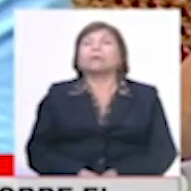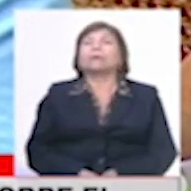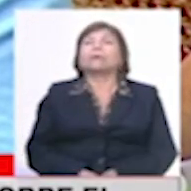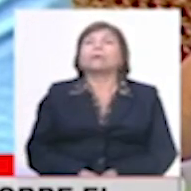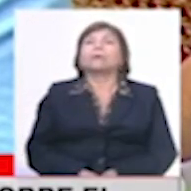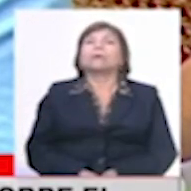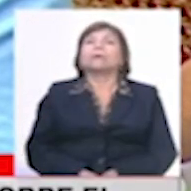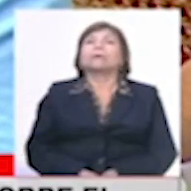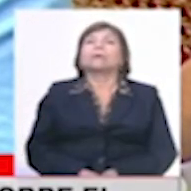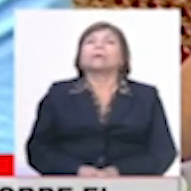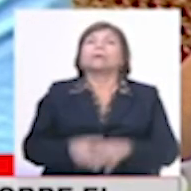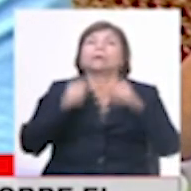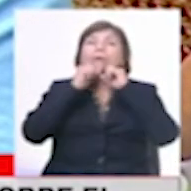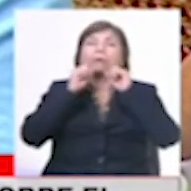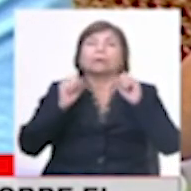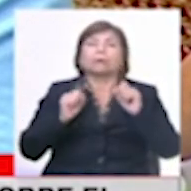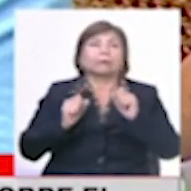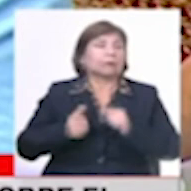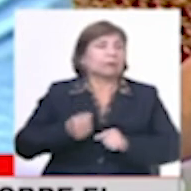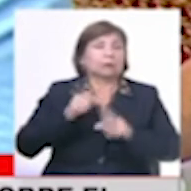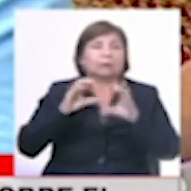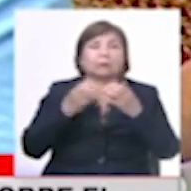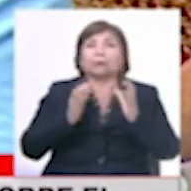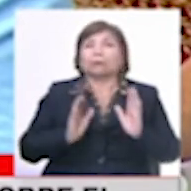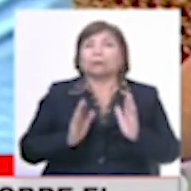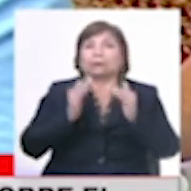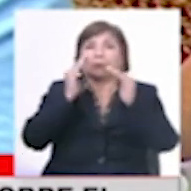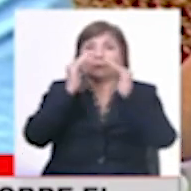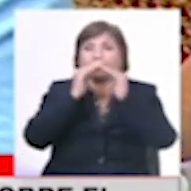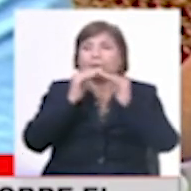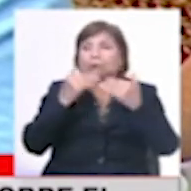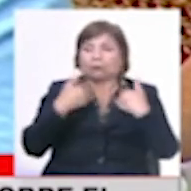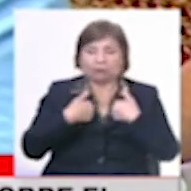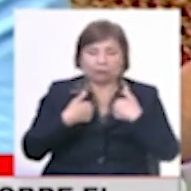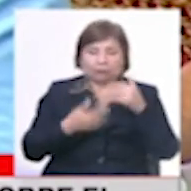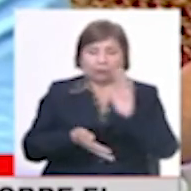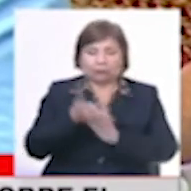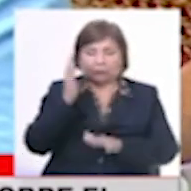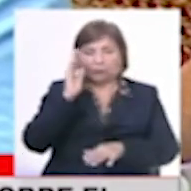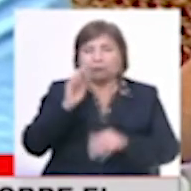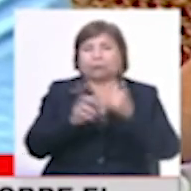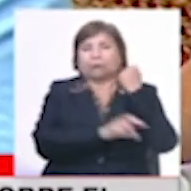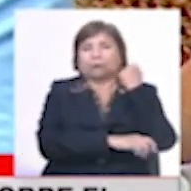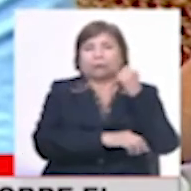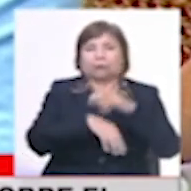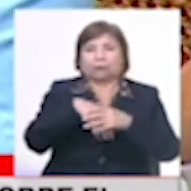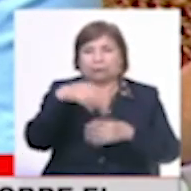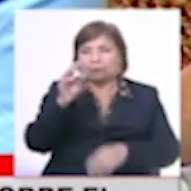a la Secretaría General de Palacio, de que tenía que irse fuera del país.